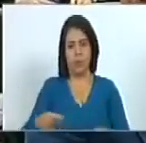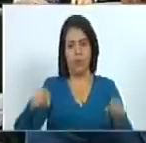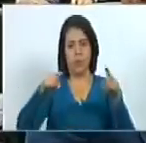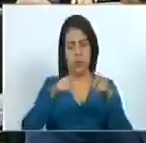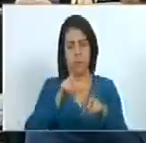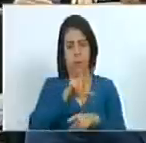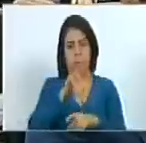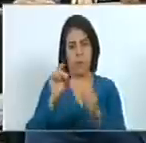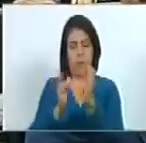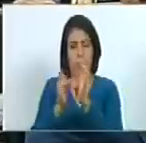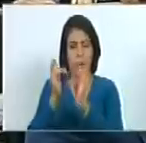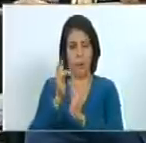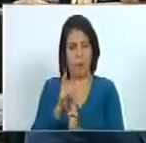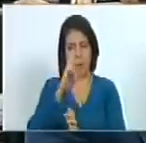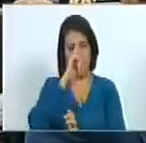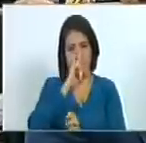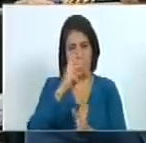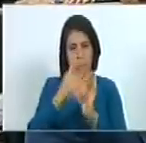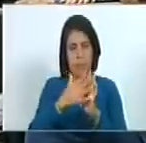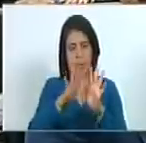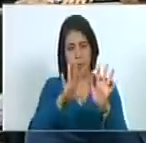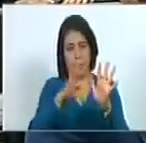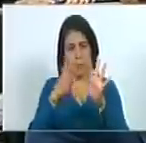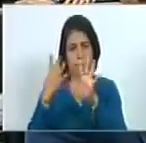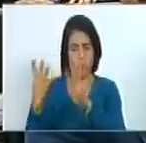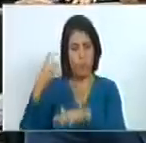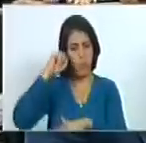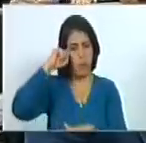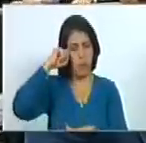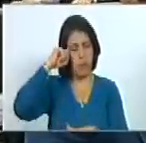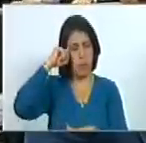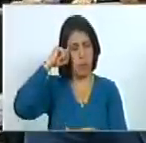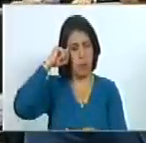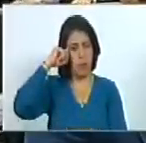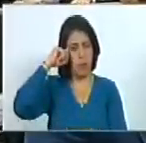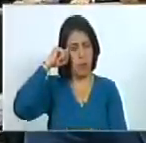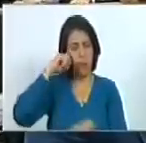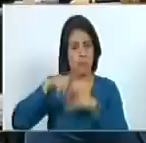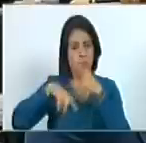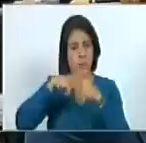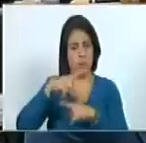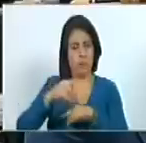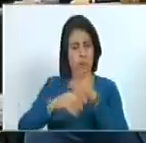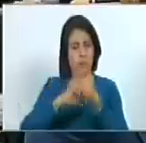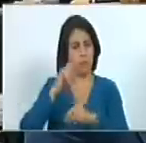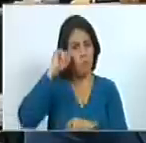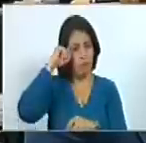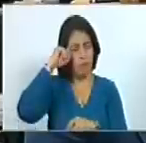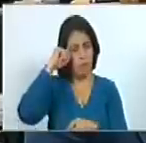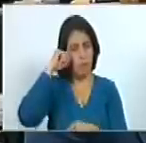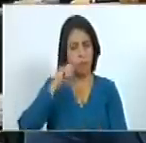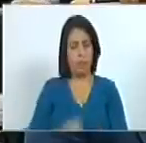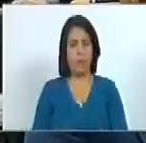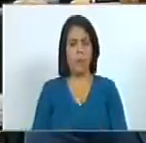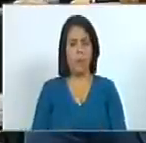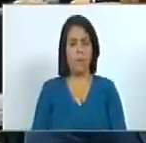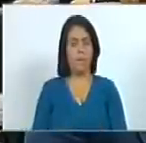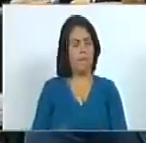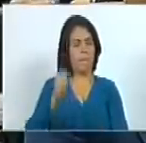el 30 de abril del año 19, conmemoración que fue, o que se conmemora como